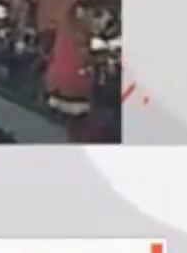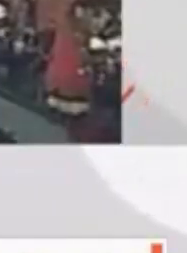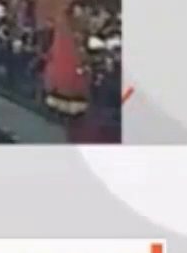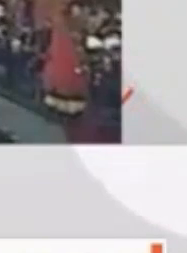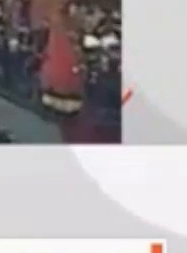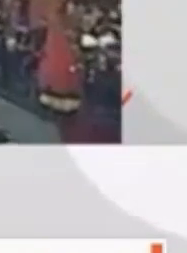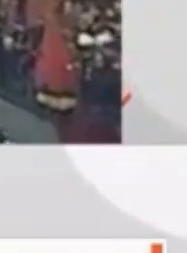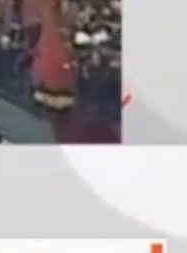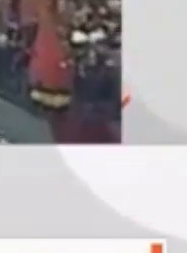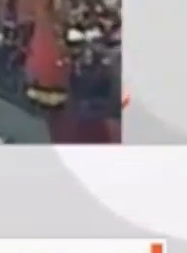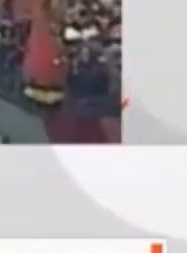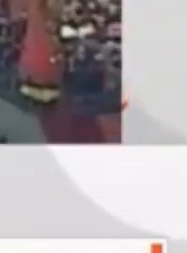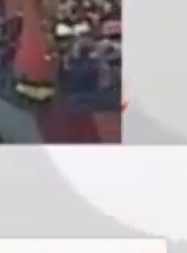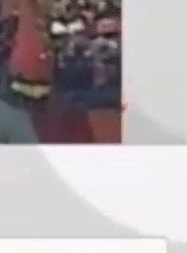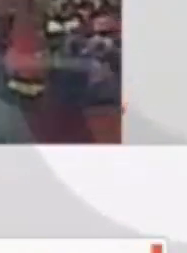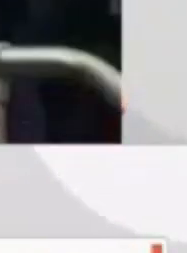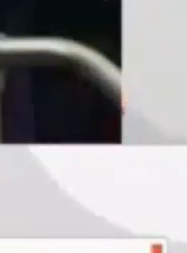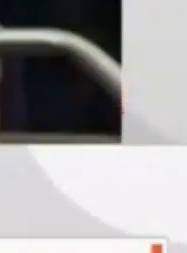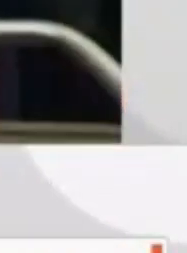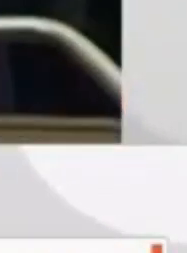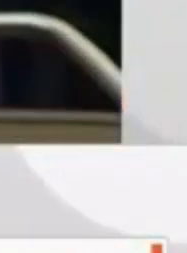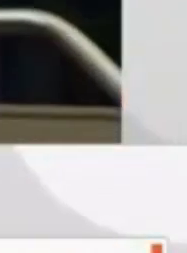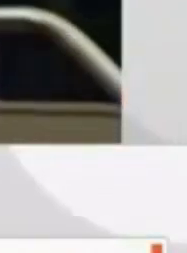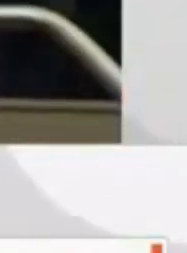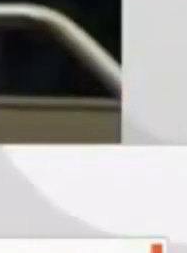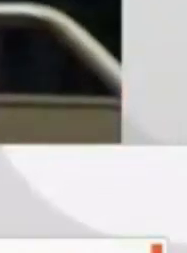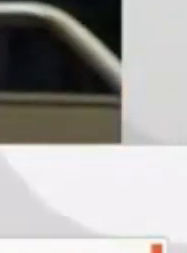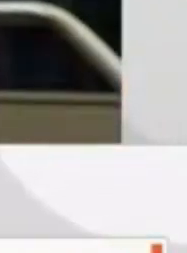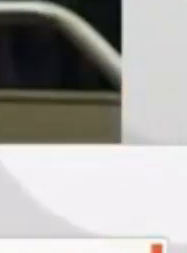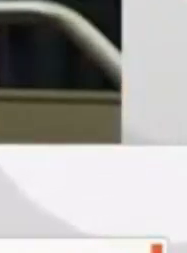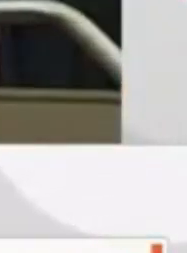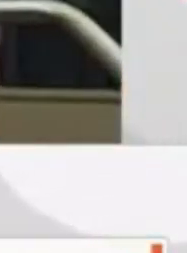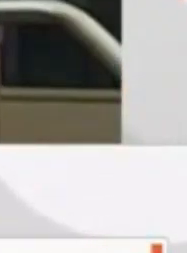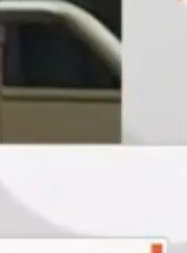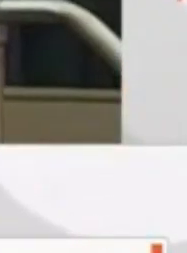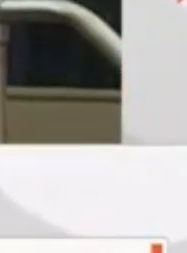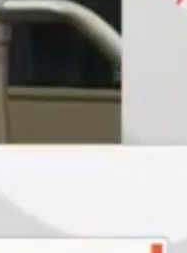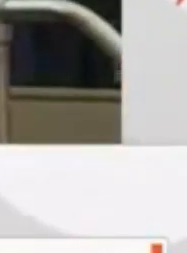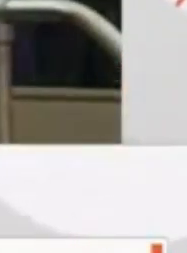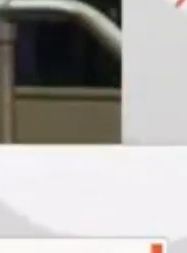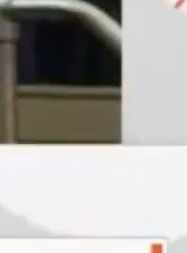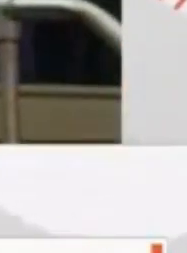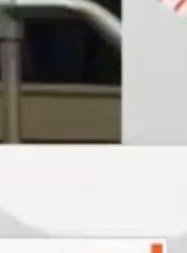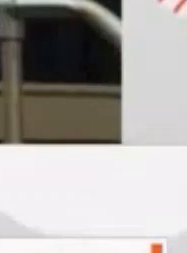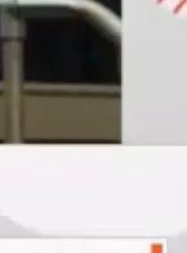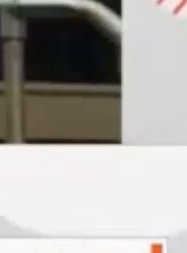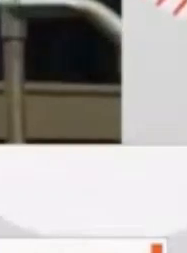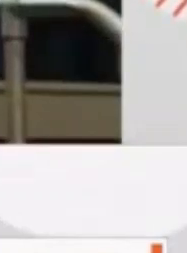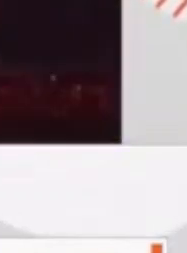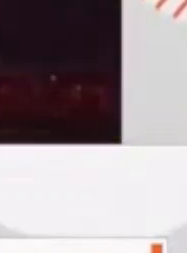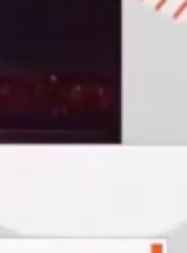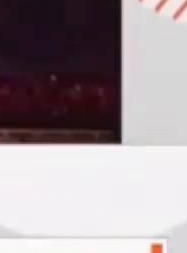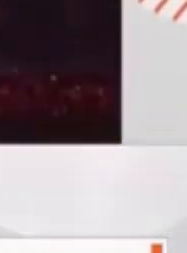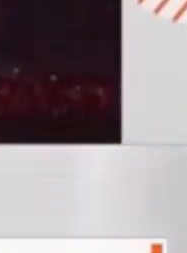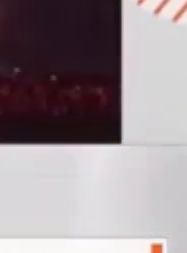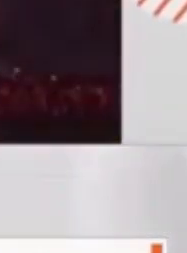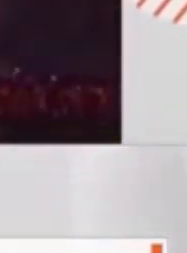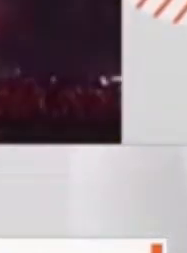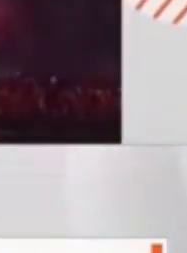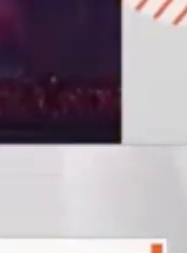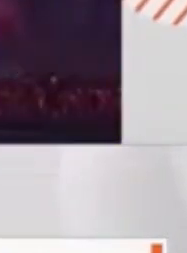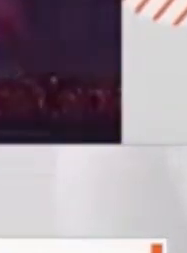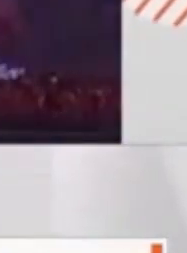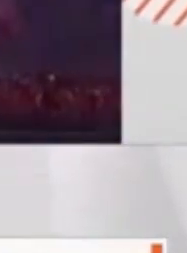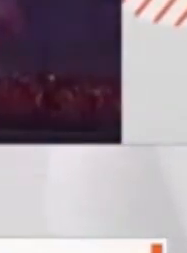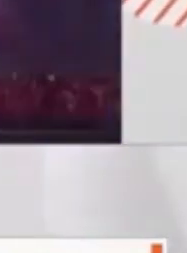ayudar también con su popularidad. Y además de eso, cualquiera lo tendría muy difícil tratando de llenar los zapatos de esta reina tan popular. Él va